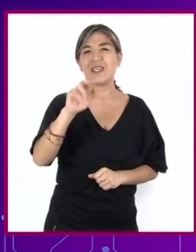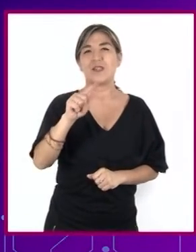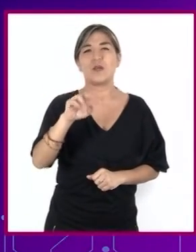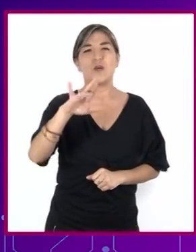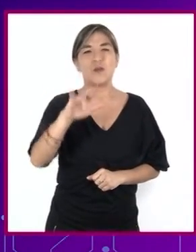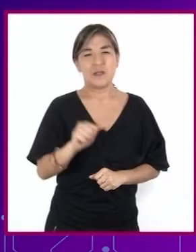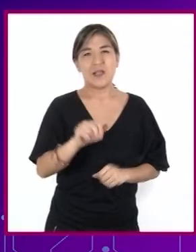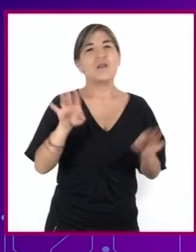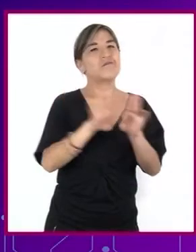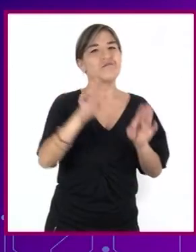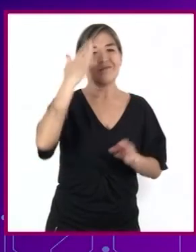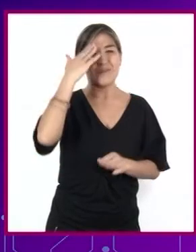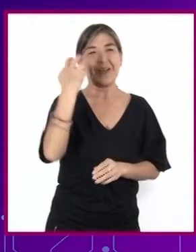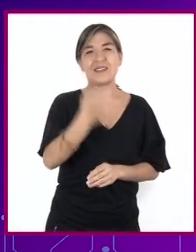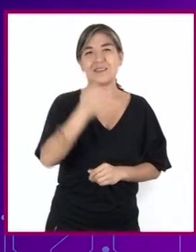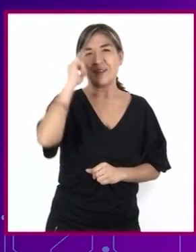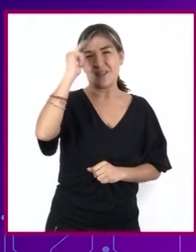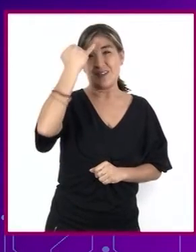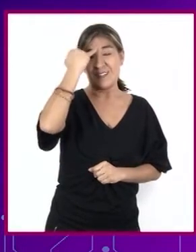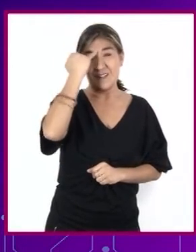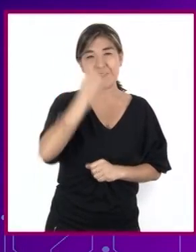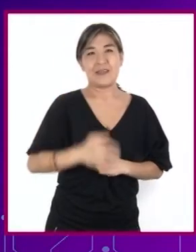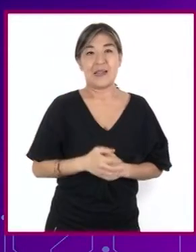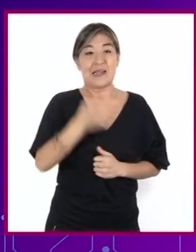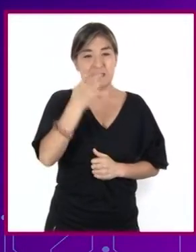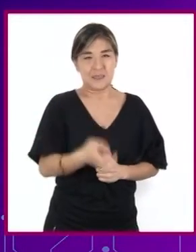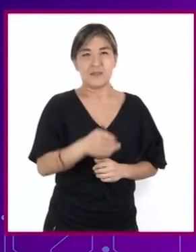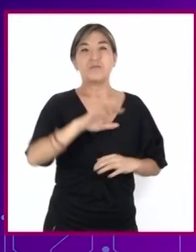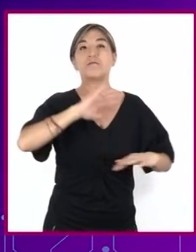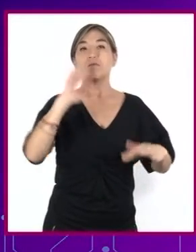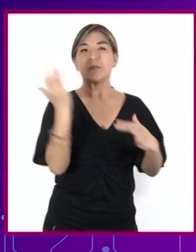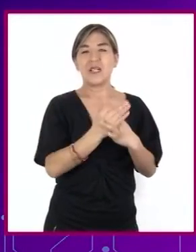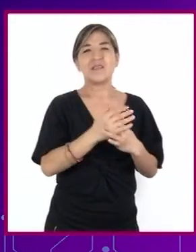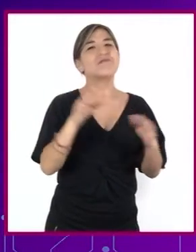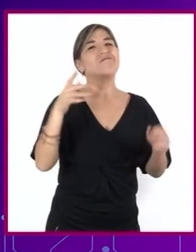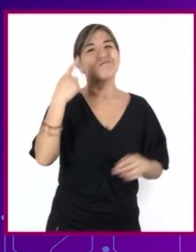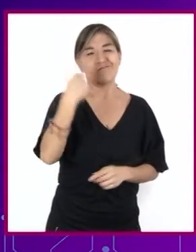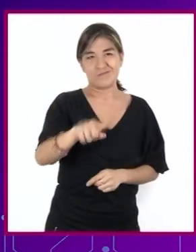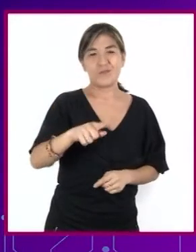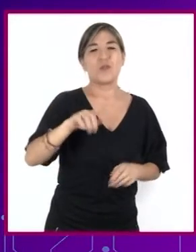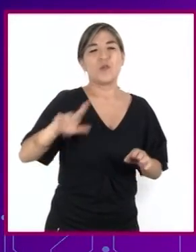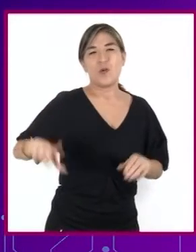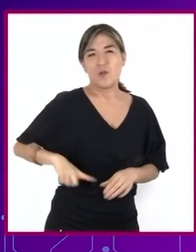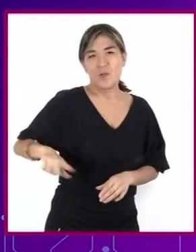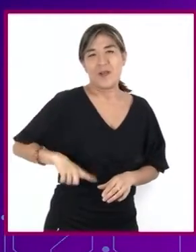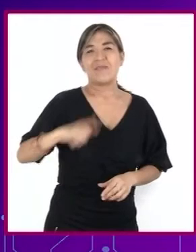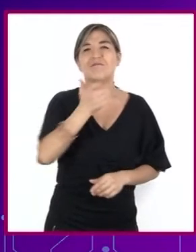proclamó emperatriz de las Indias. De este modo, la mitad quedó bajo gobierno británico.